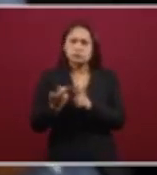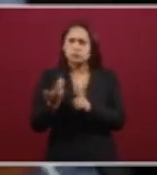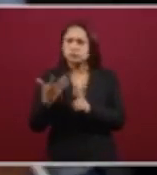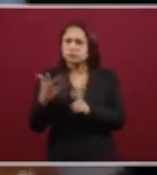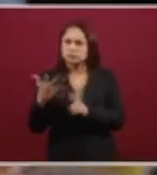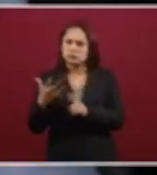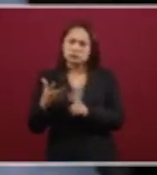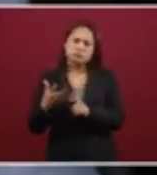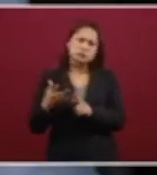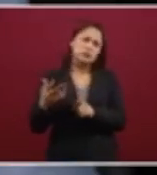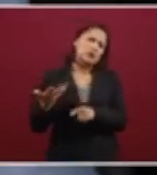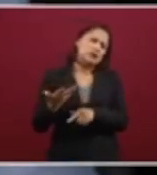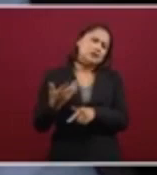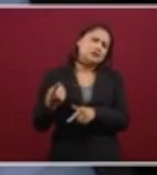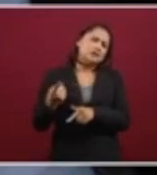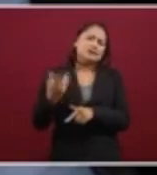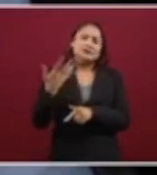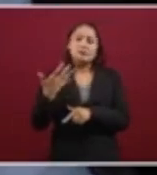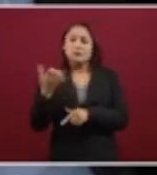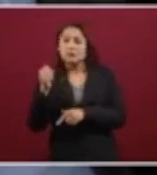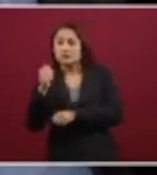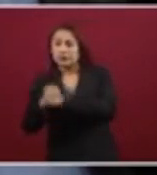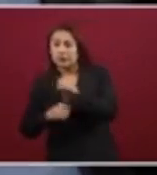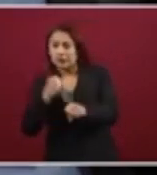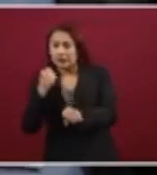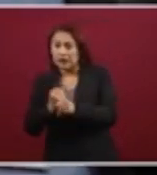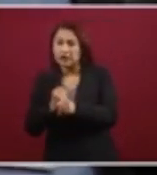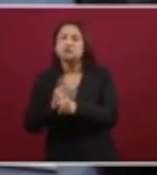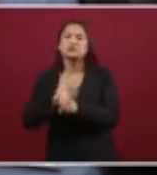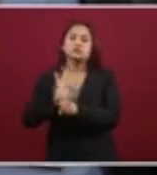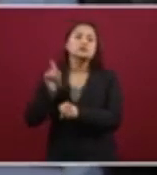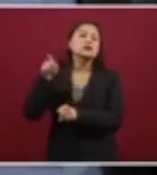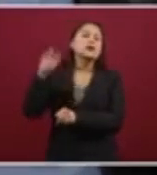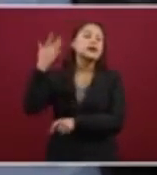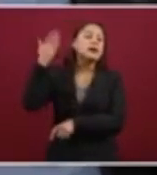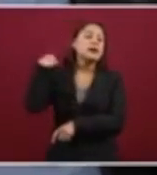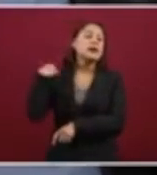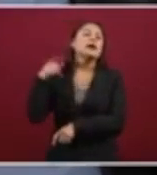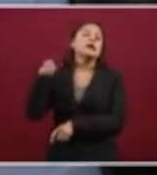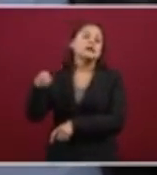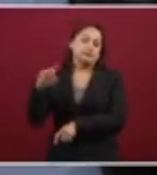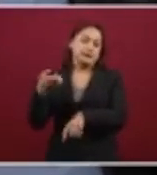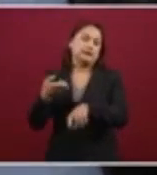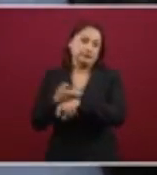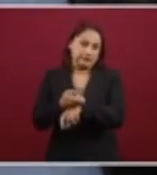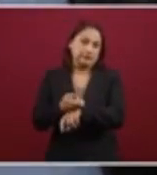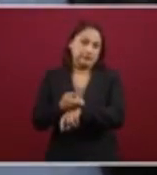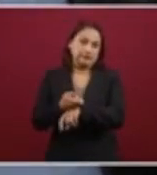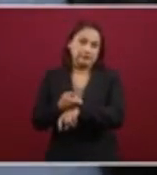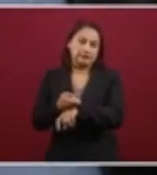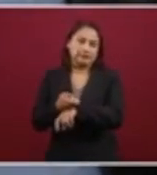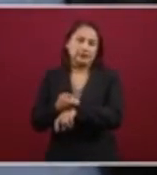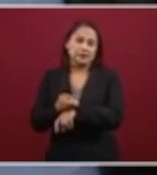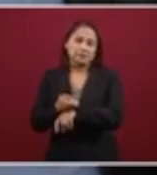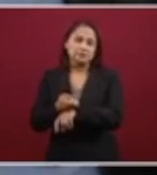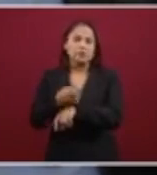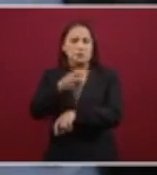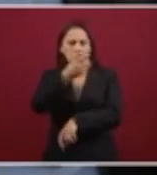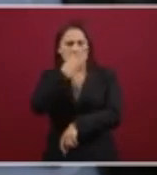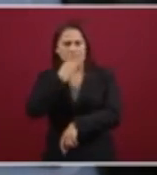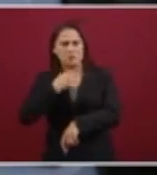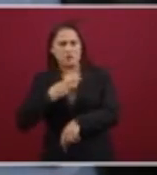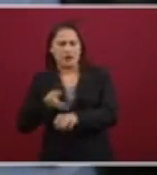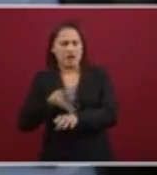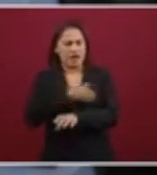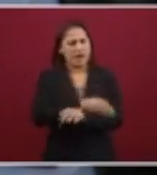aplicado en el Estado. Ya decía usted que, y revisamos las estadísticas, es prácticamente nulo el beneficio, la incidencia